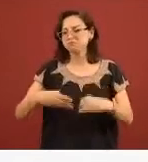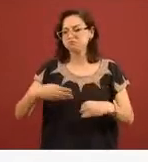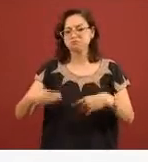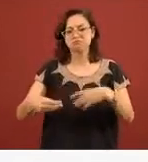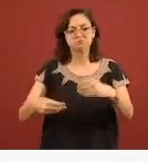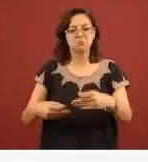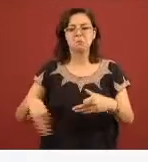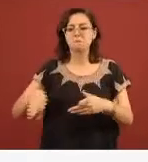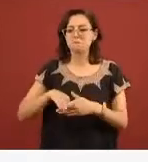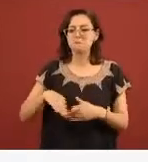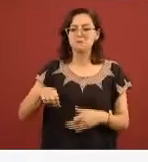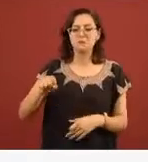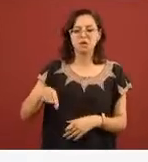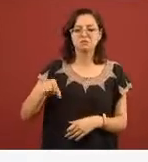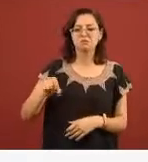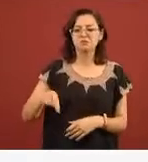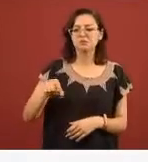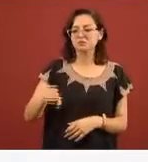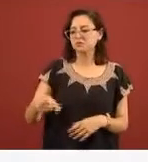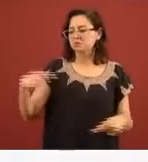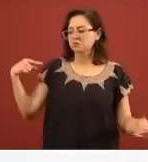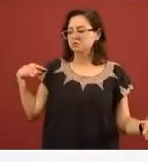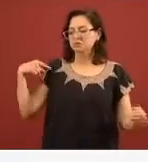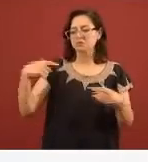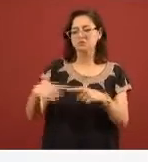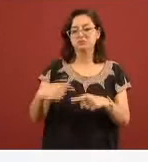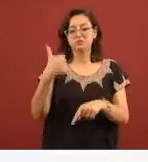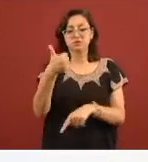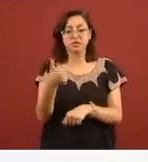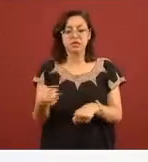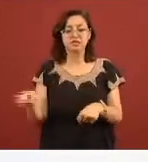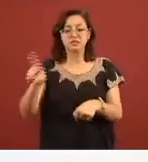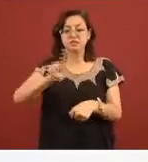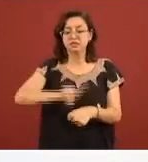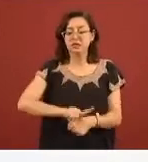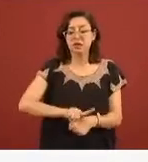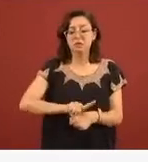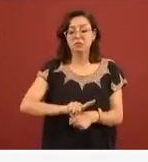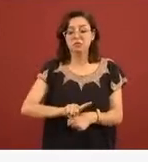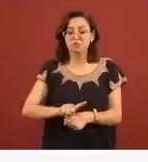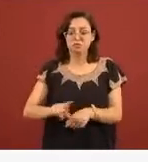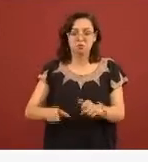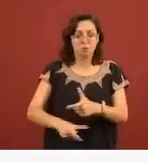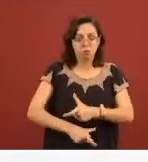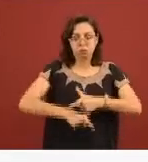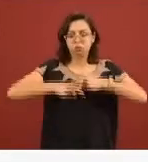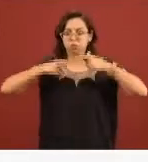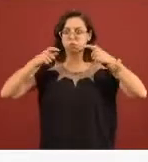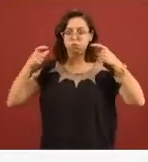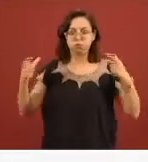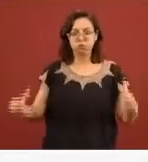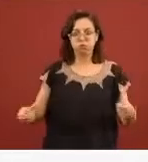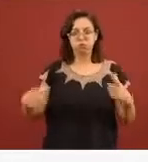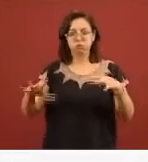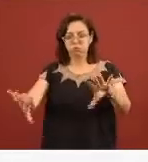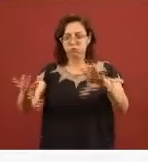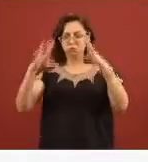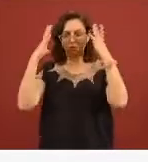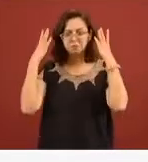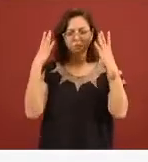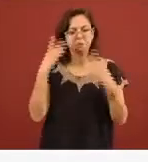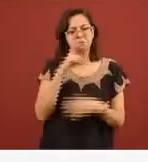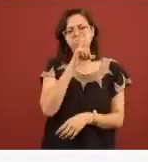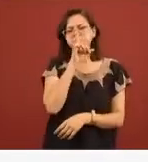los últimos 5 o 6 días, lo que igual no nos evidencia que haya que exista un